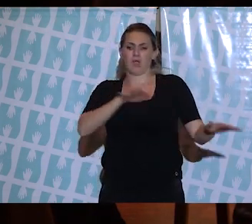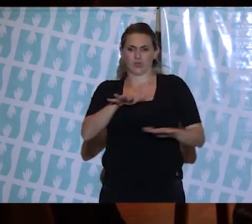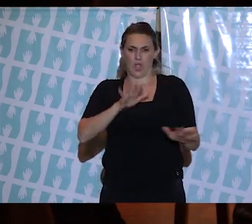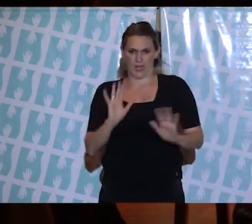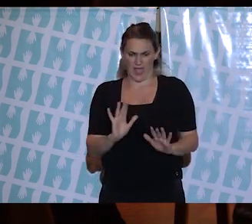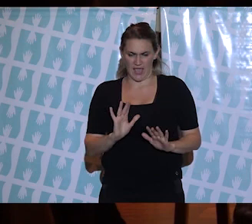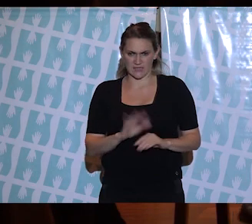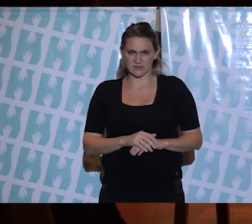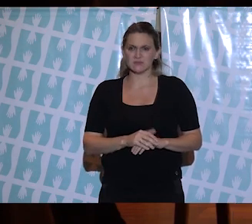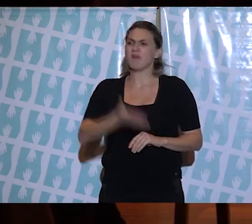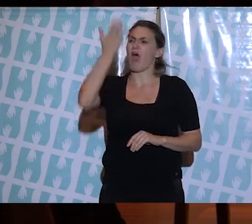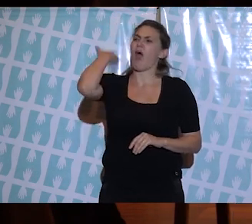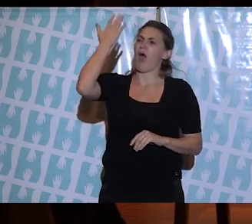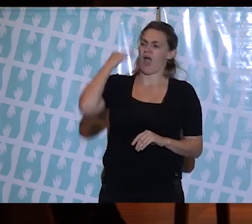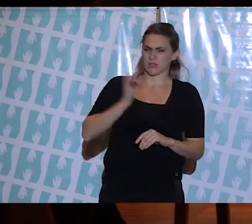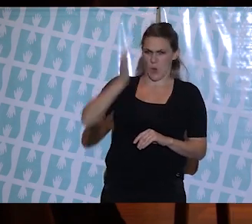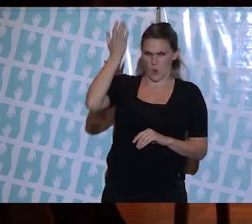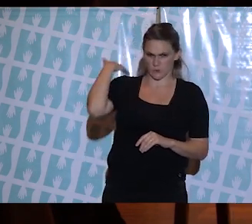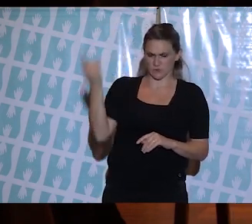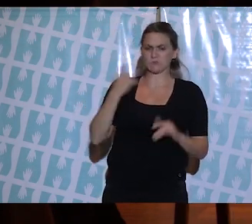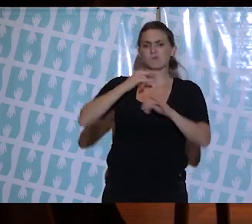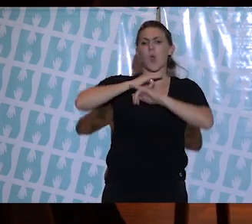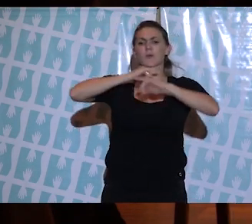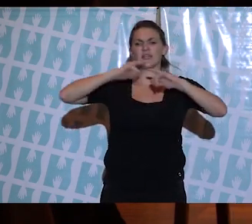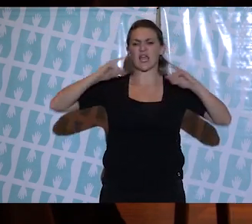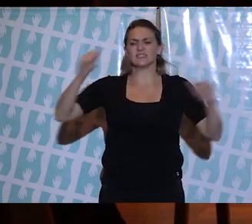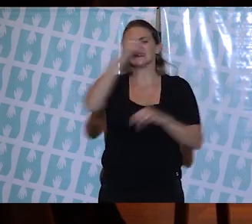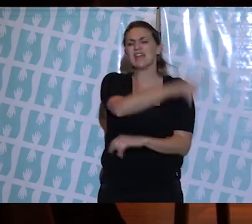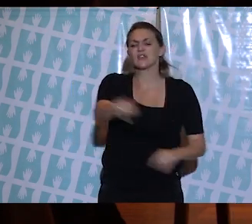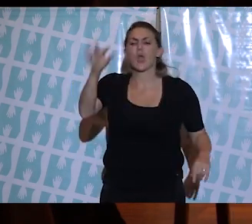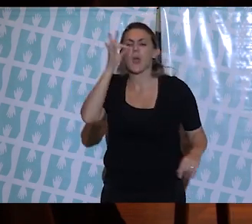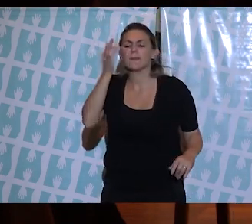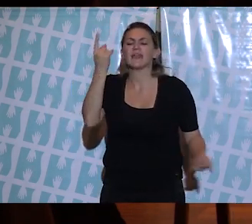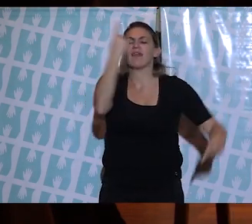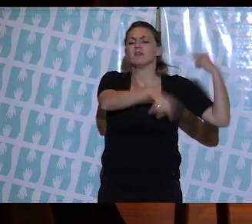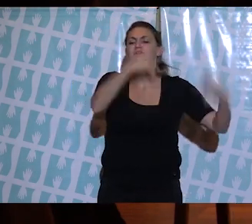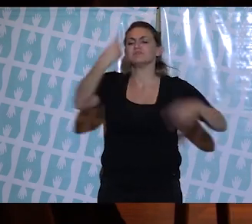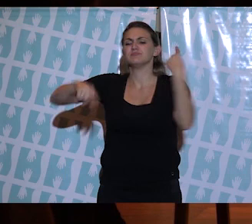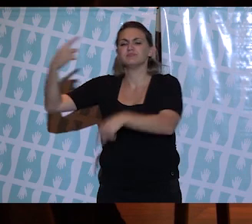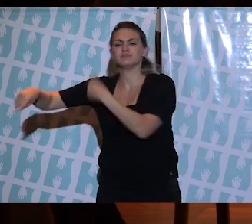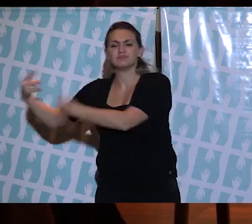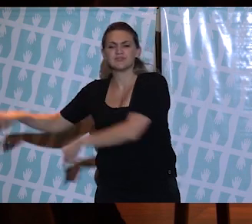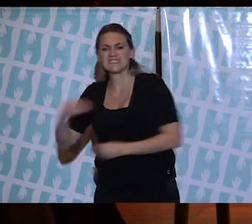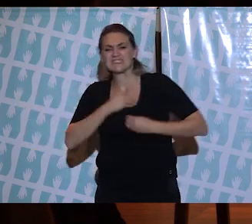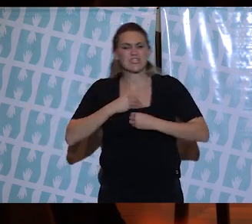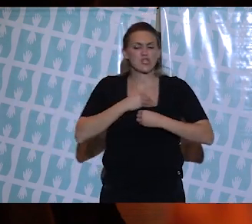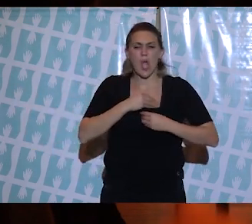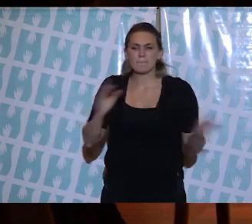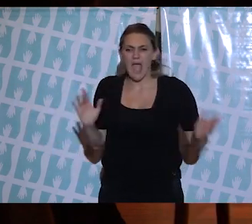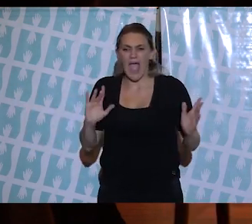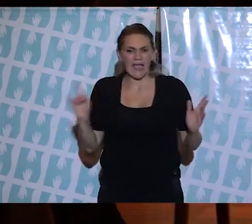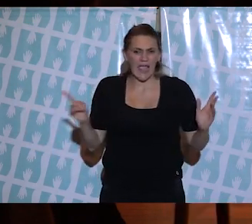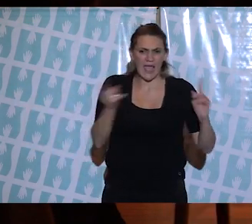artículo publicado hace ya varios años que encontró más o menos 120 categorías diferentes de síntomas no motores que